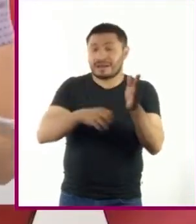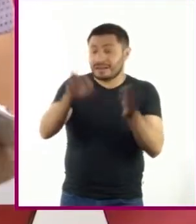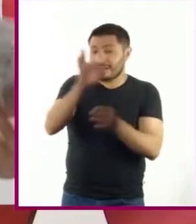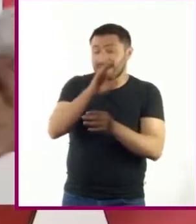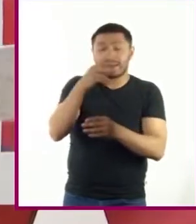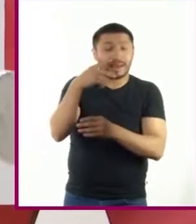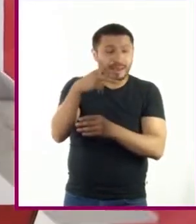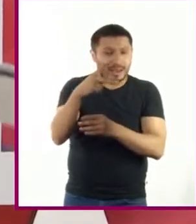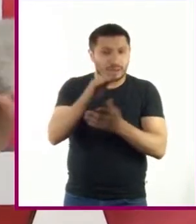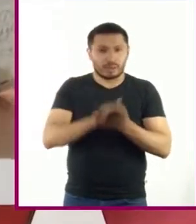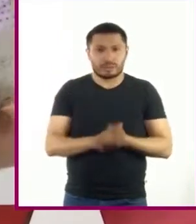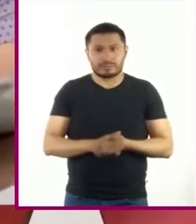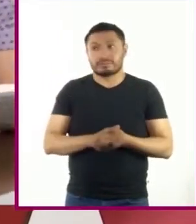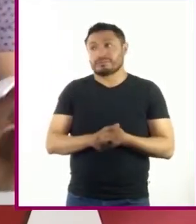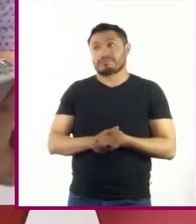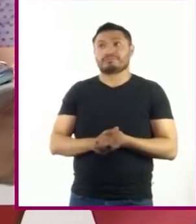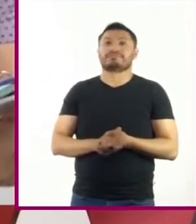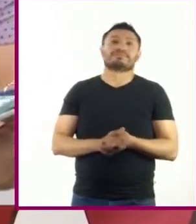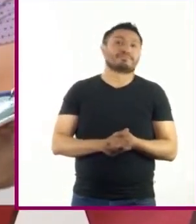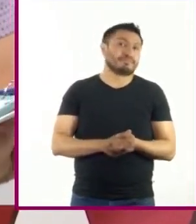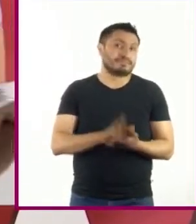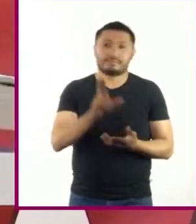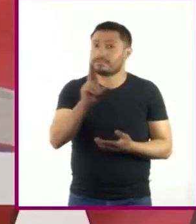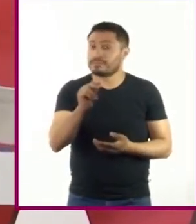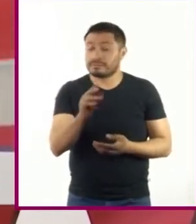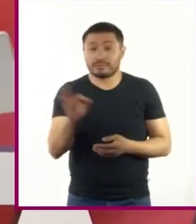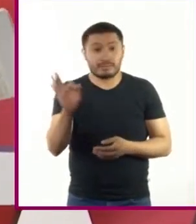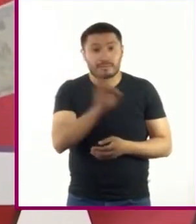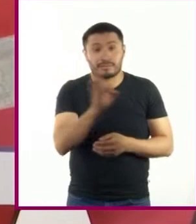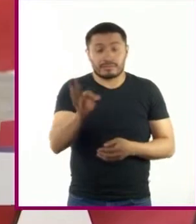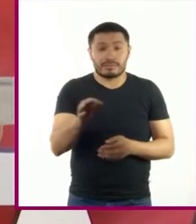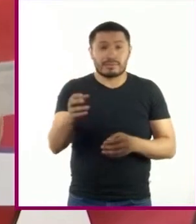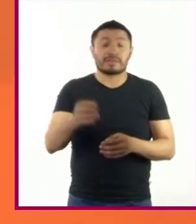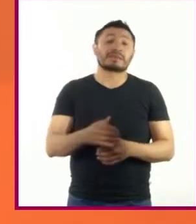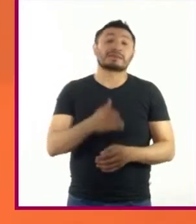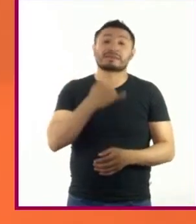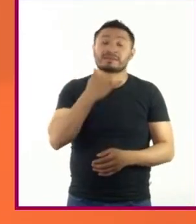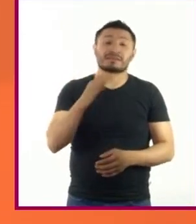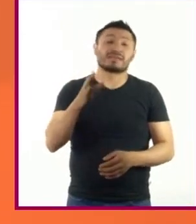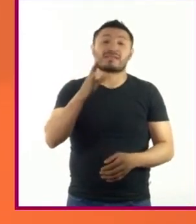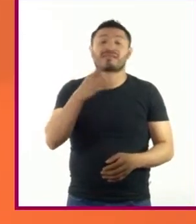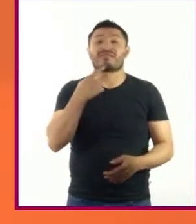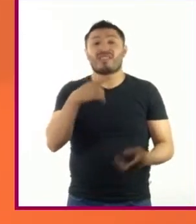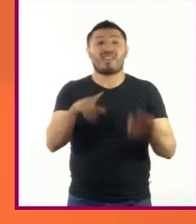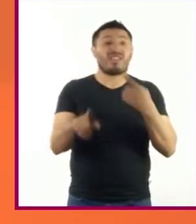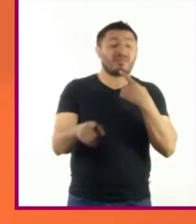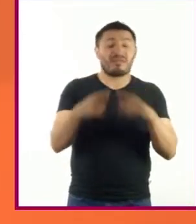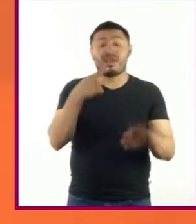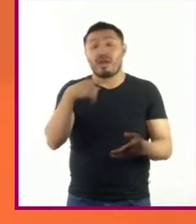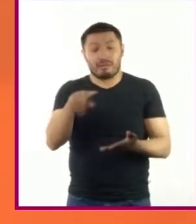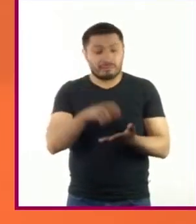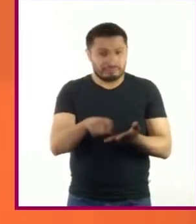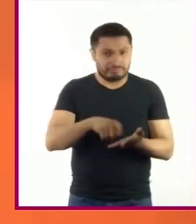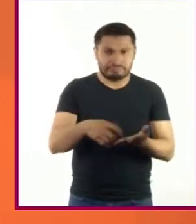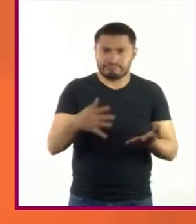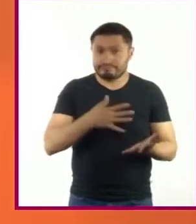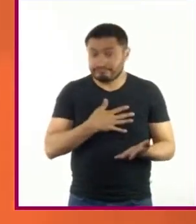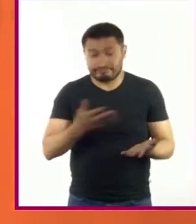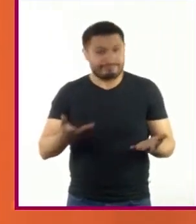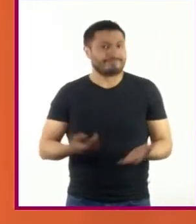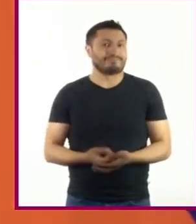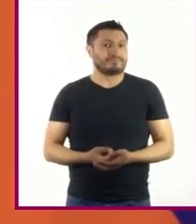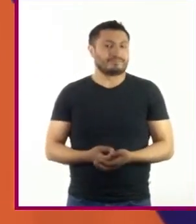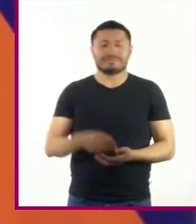Ay, profesora, no les dé ideas. ¿Qué tal que dicen algo horrible de mi texto? No me parece posible, porque aquí